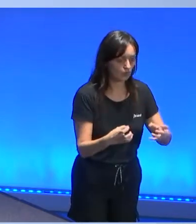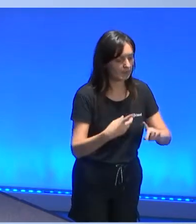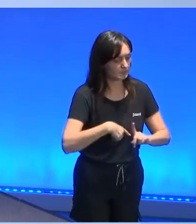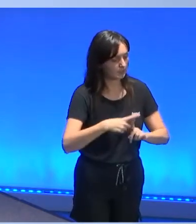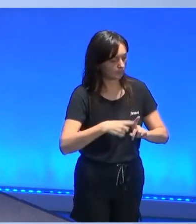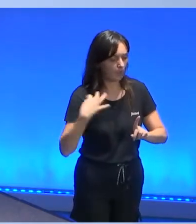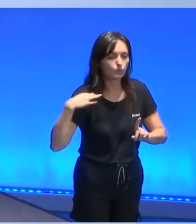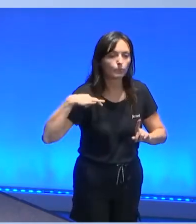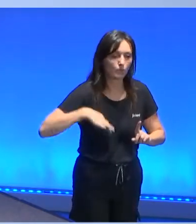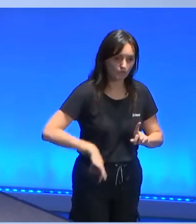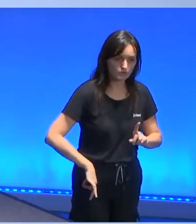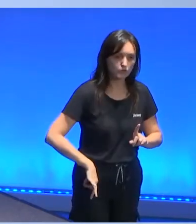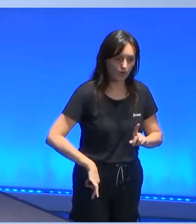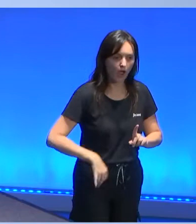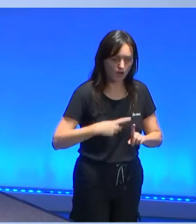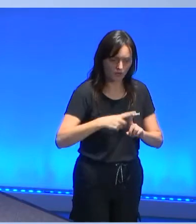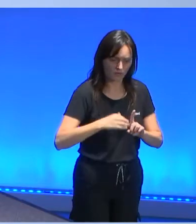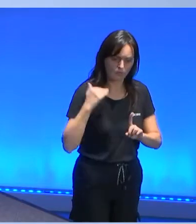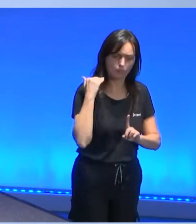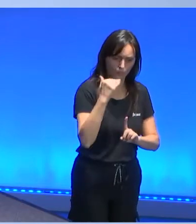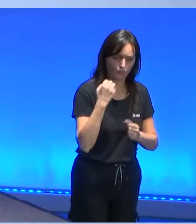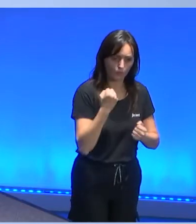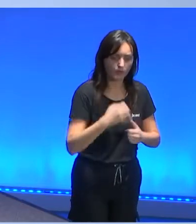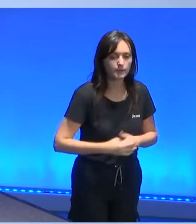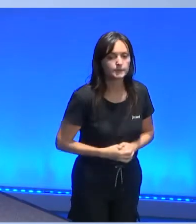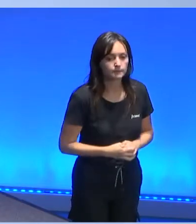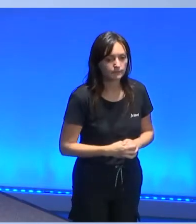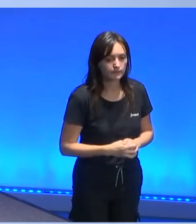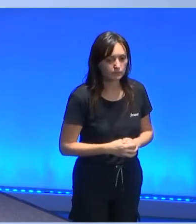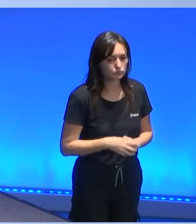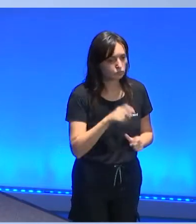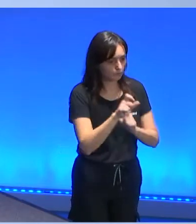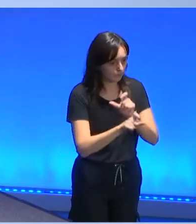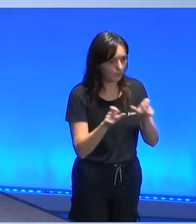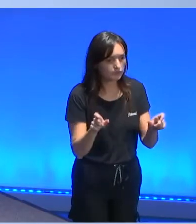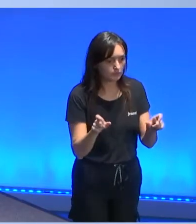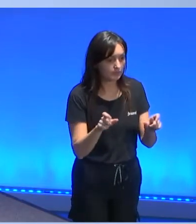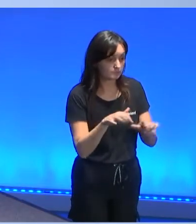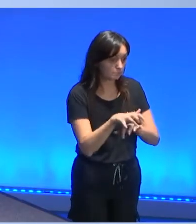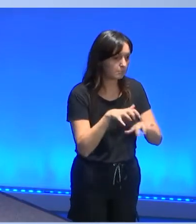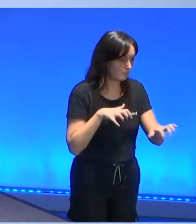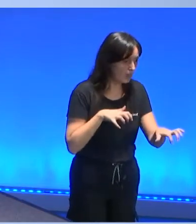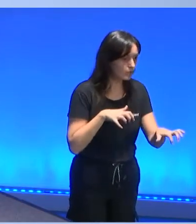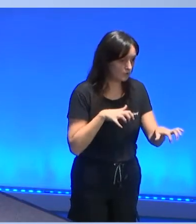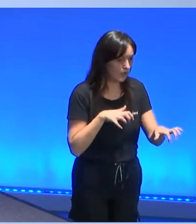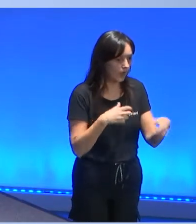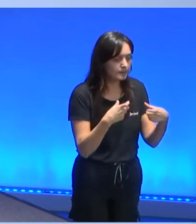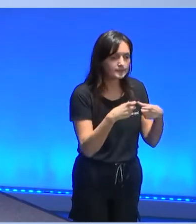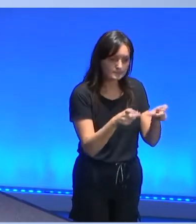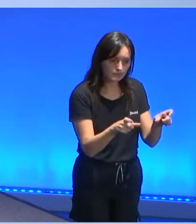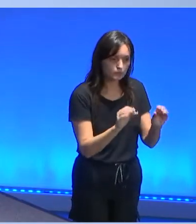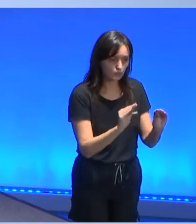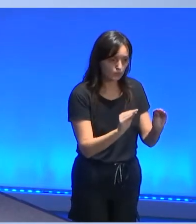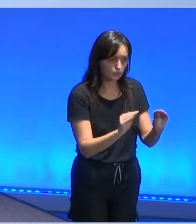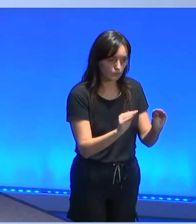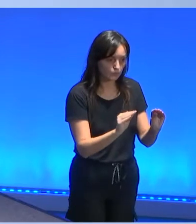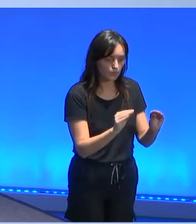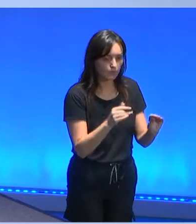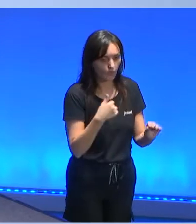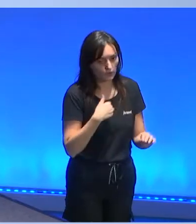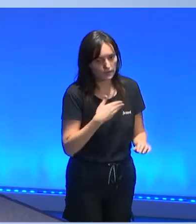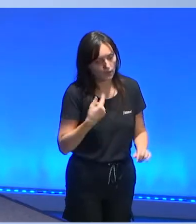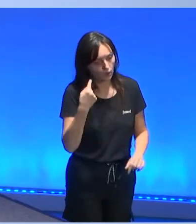nivel de profesionalidad altísimo. En fin, esta gente que sois la mayoría en vuestros sectores, pero yo hoy quería hacerle este